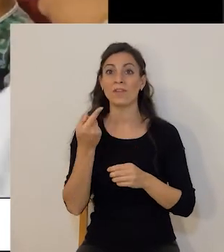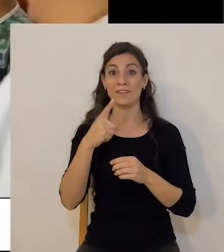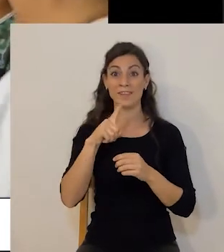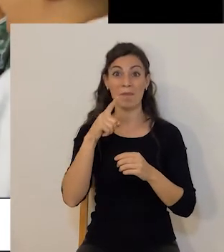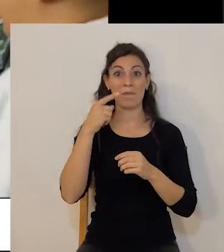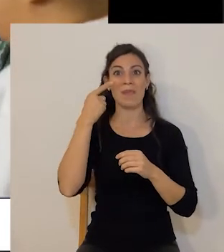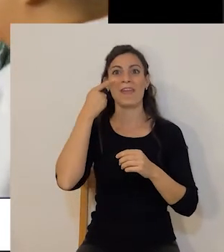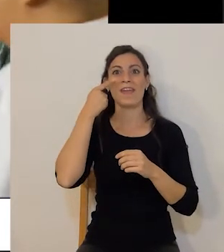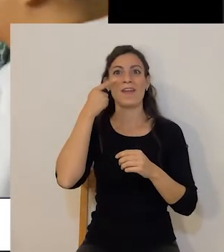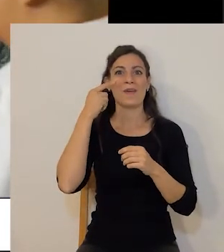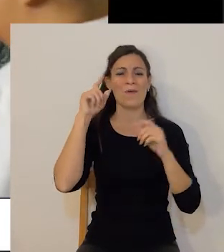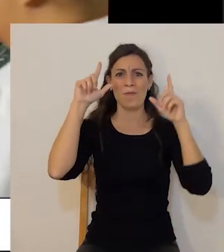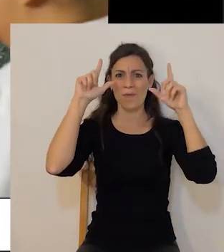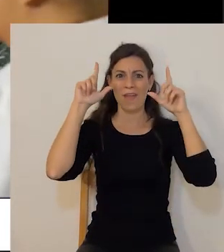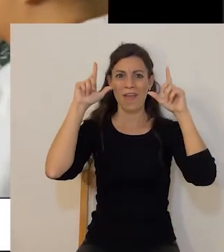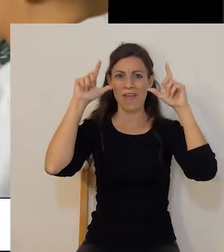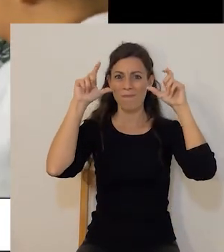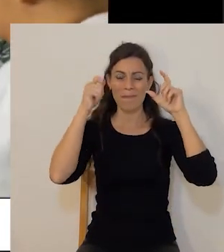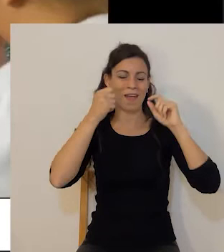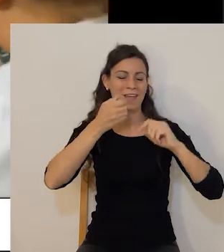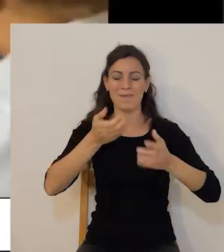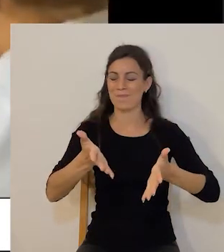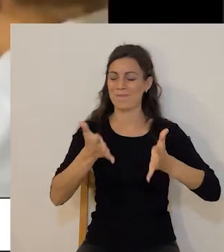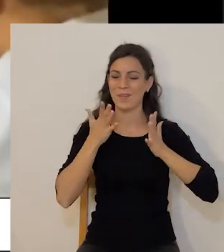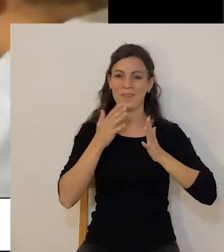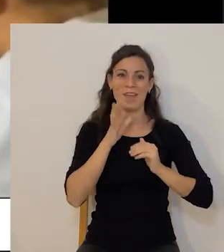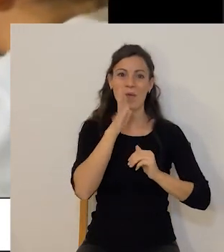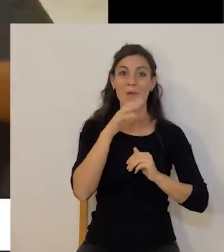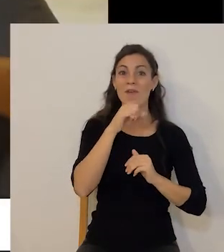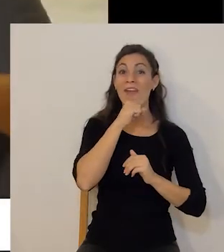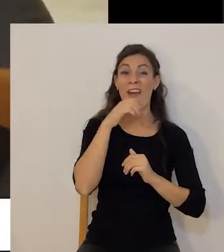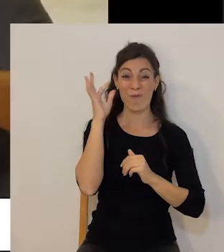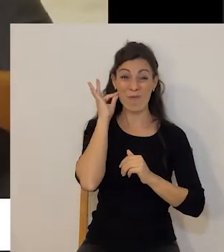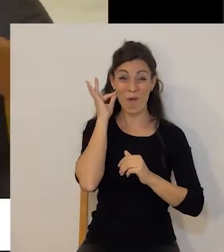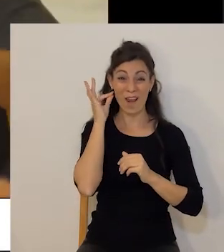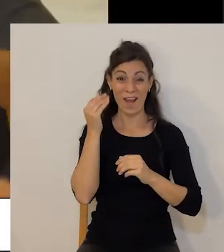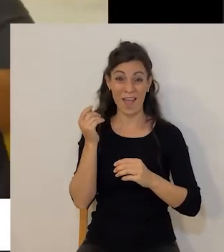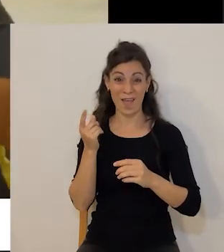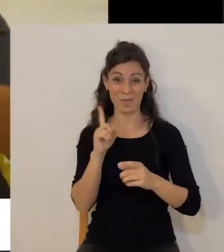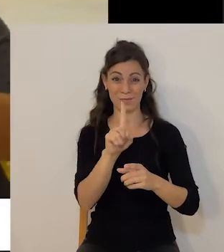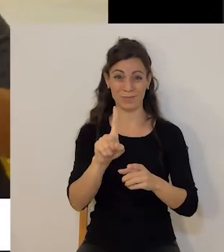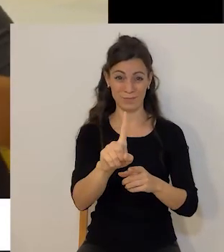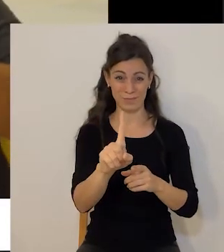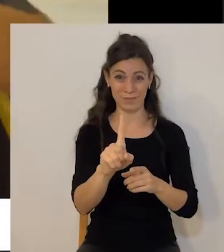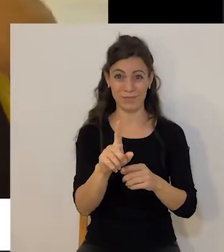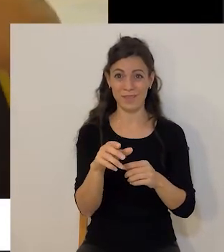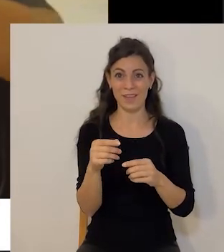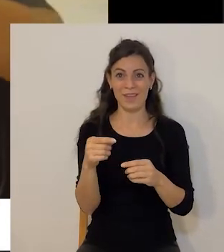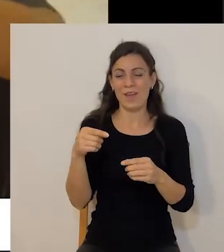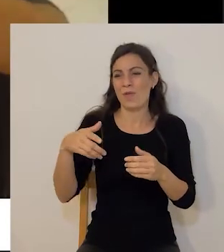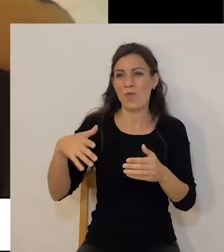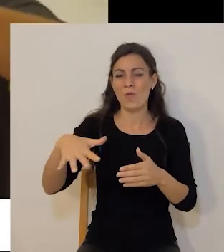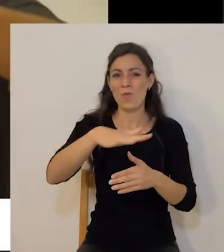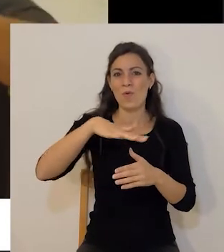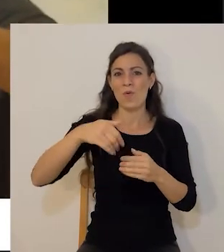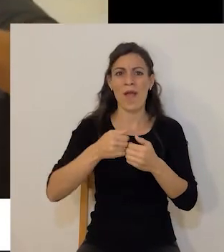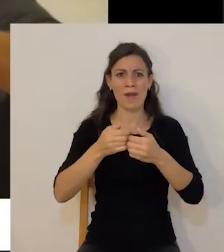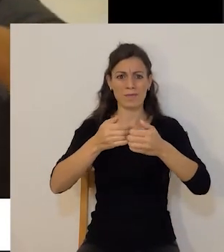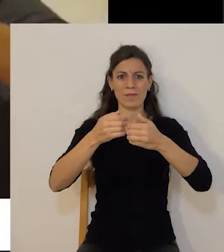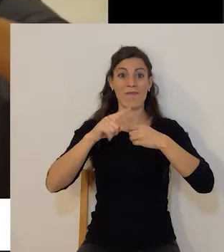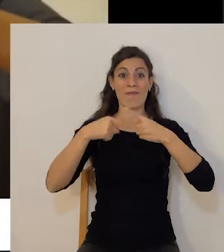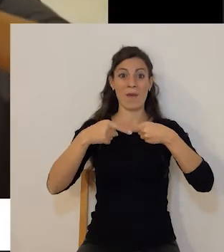imagen, que es una abuelita, que todo el mundo puede entrar en un centro educativo que sea un espacio abierto a las